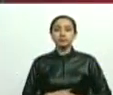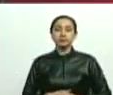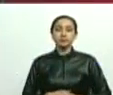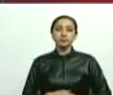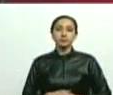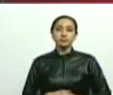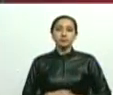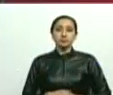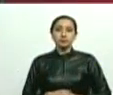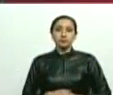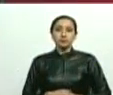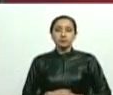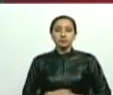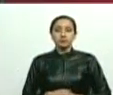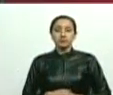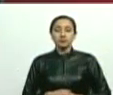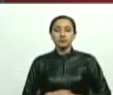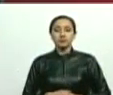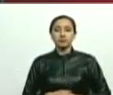fue